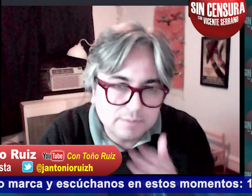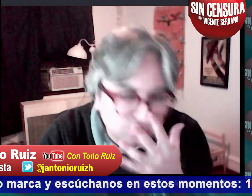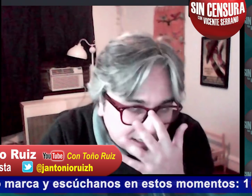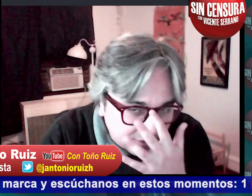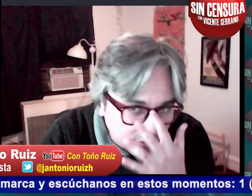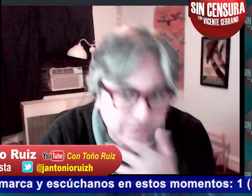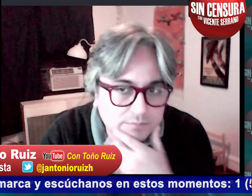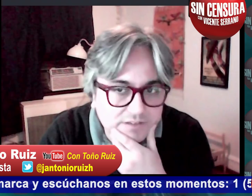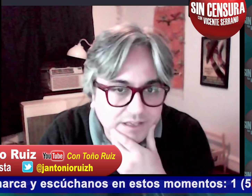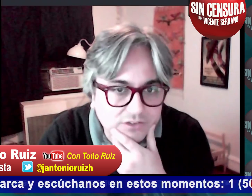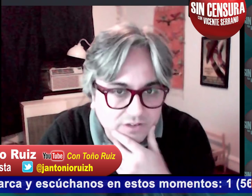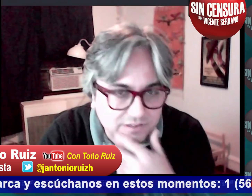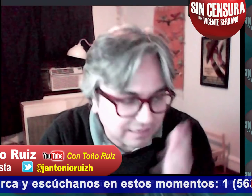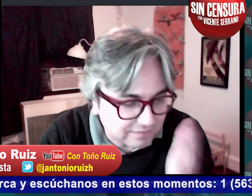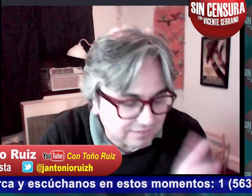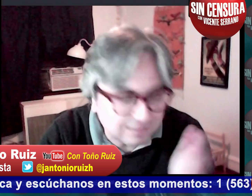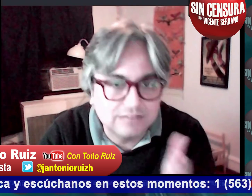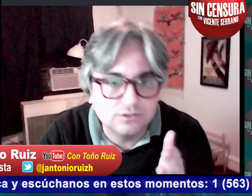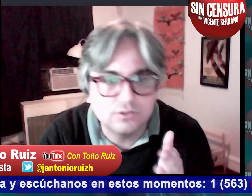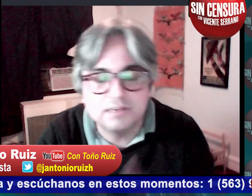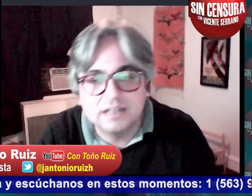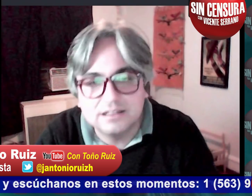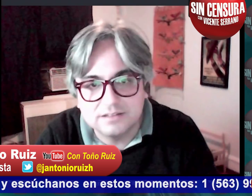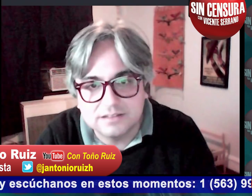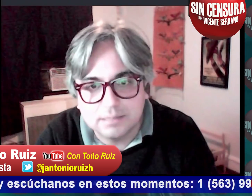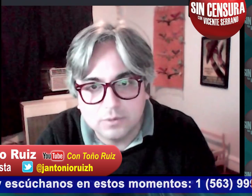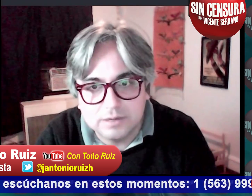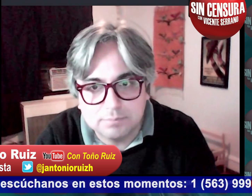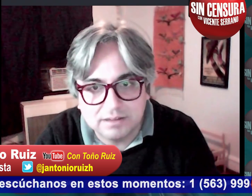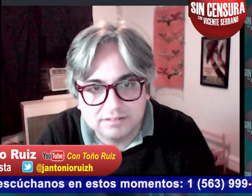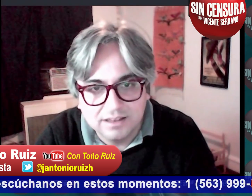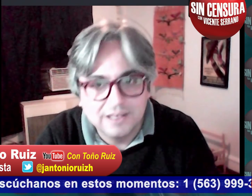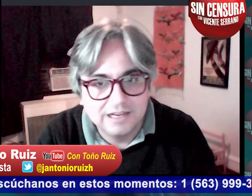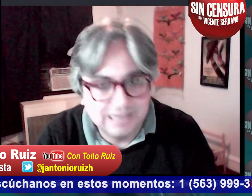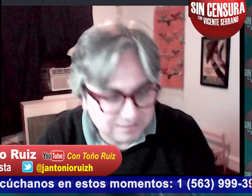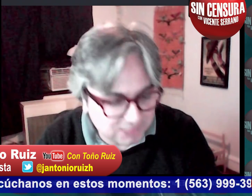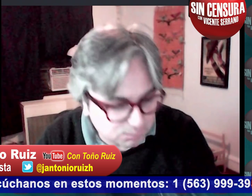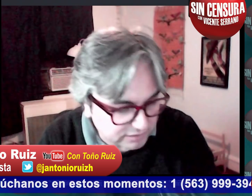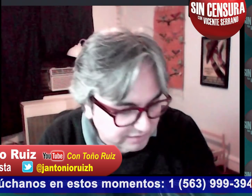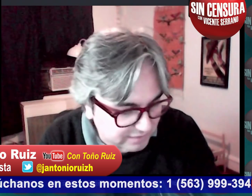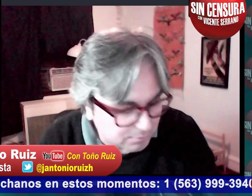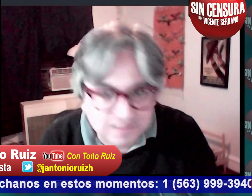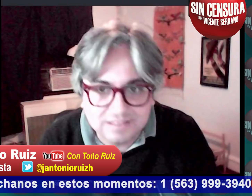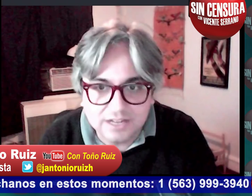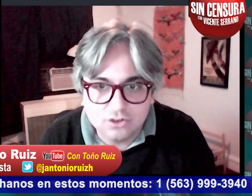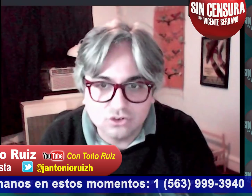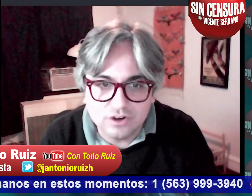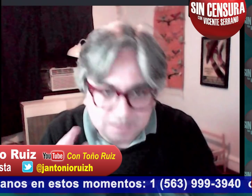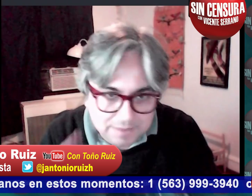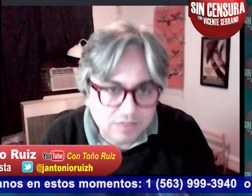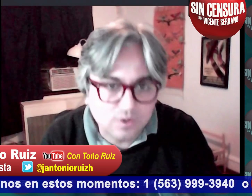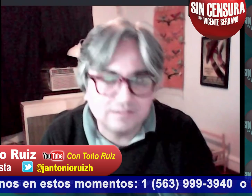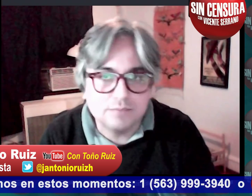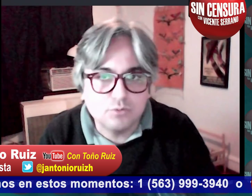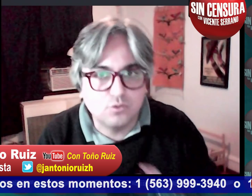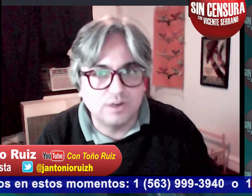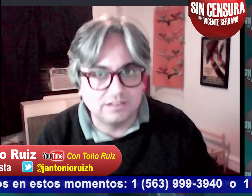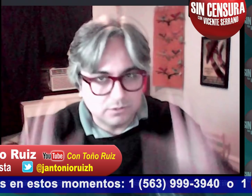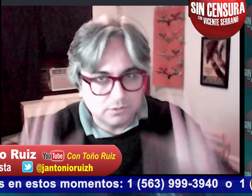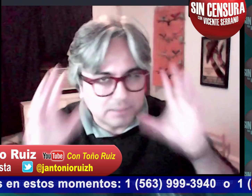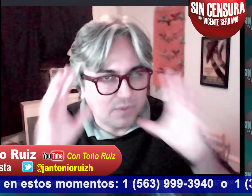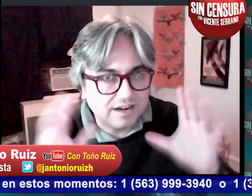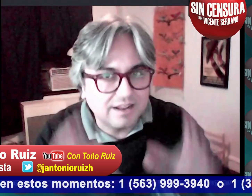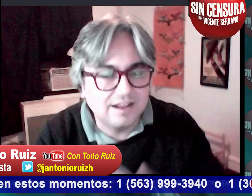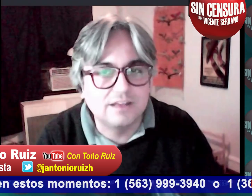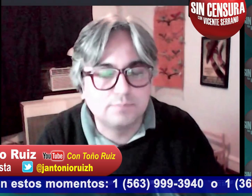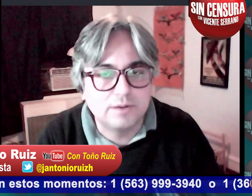también le pregunta sobre las investigaciones en el asesinato de inmigrantes en Tamaulipas. Las respuestas del mandatario son reveladoras y muy fuertes.